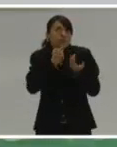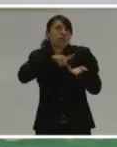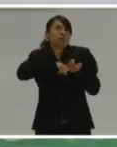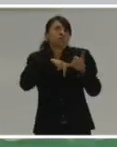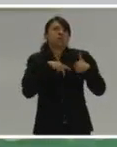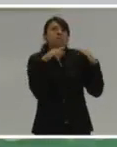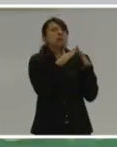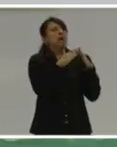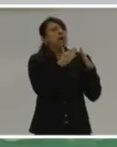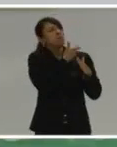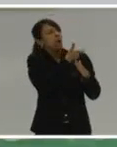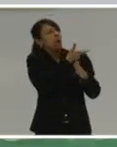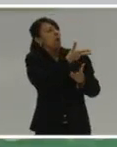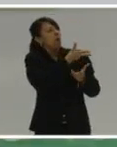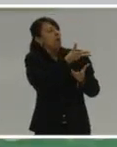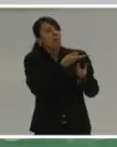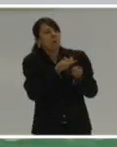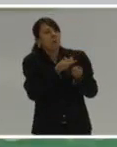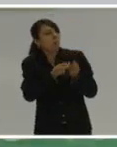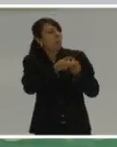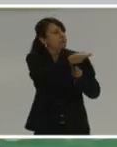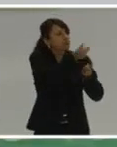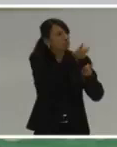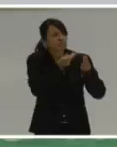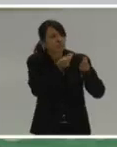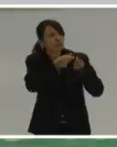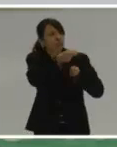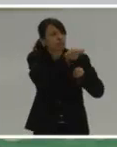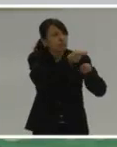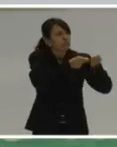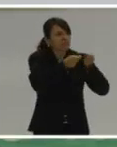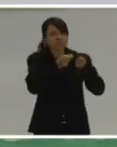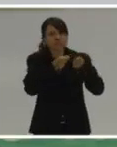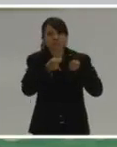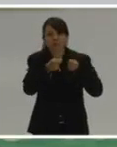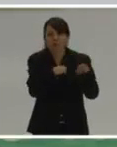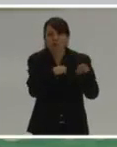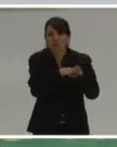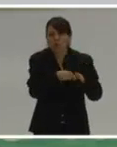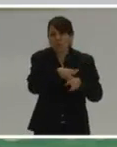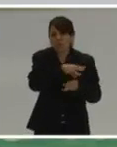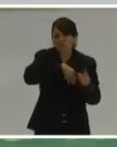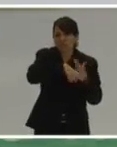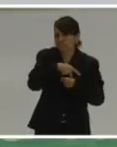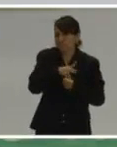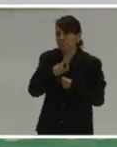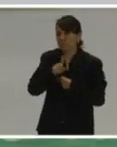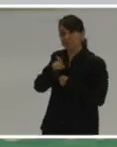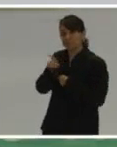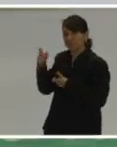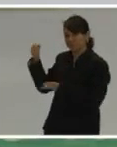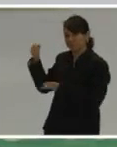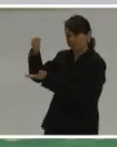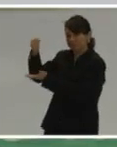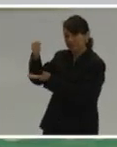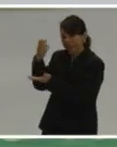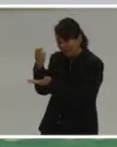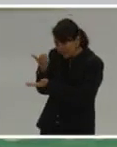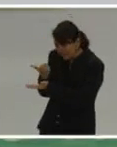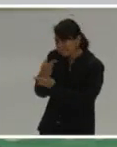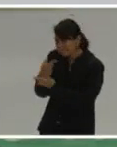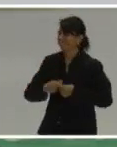ley Quiroga Santa Cruz, o por omisión estás dentro, es. Y